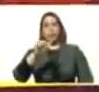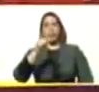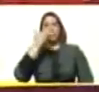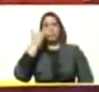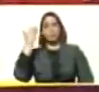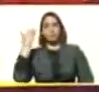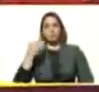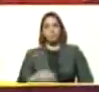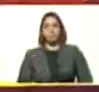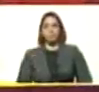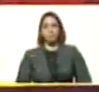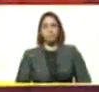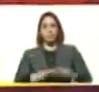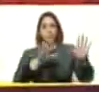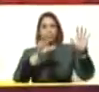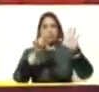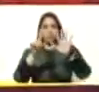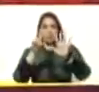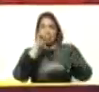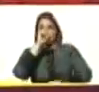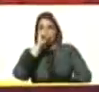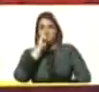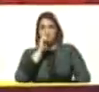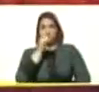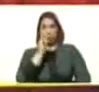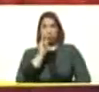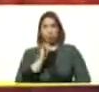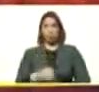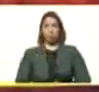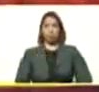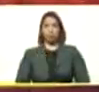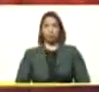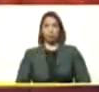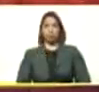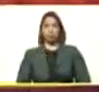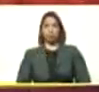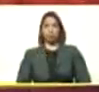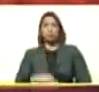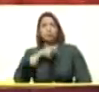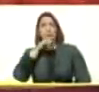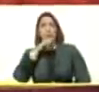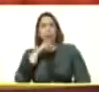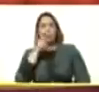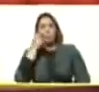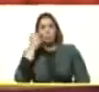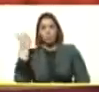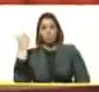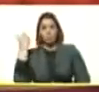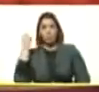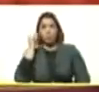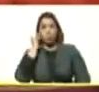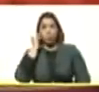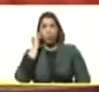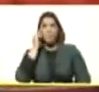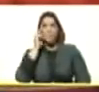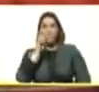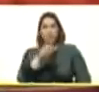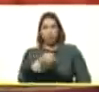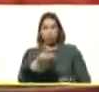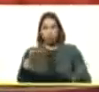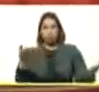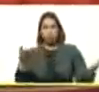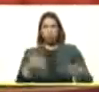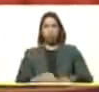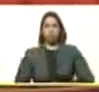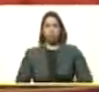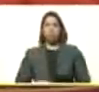Alejandra tiene 16 años. Bueno, que hable Alejandra entonces, para que ustedes vean